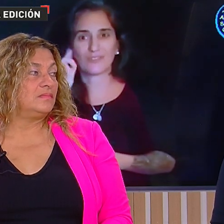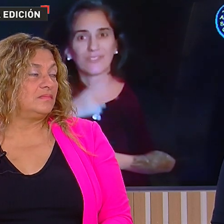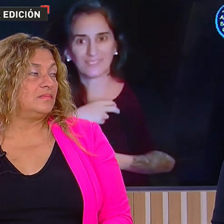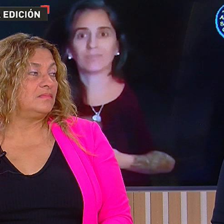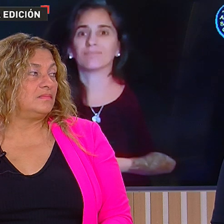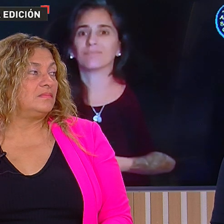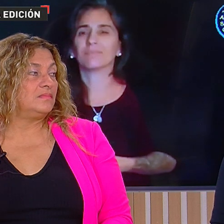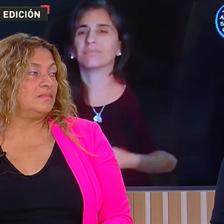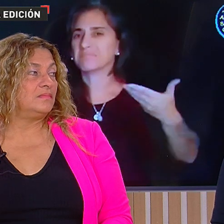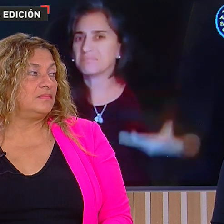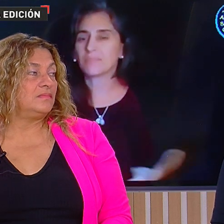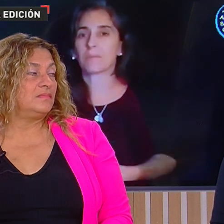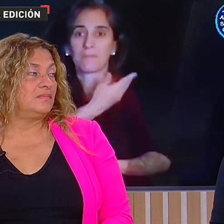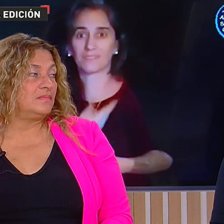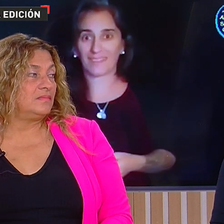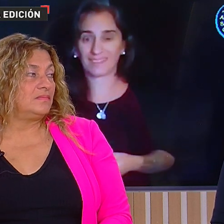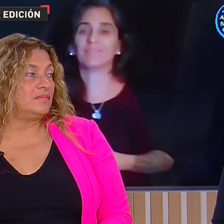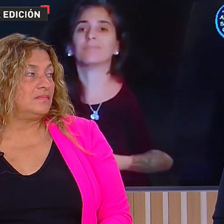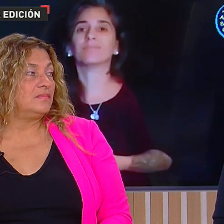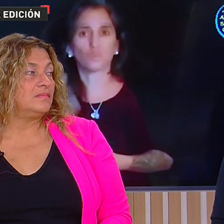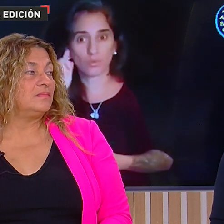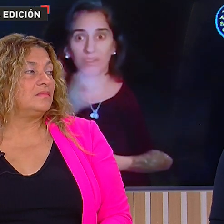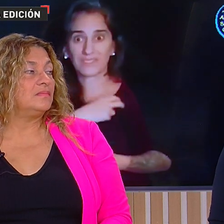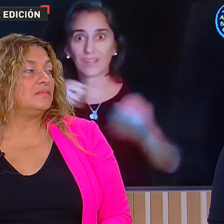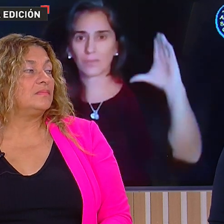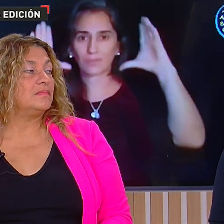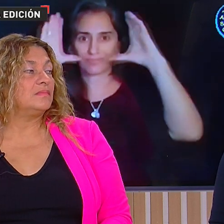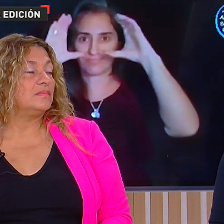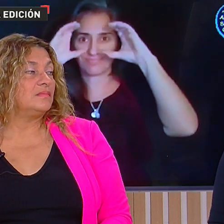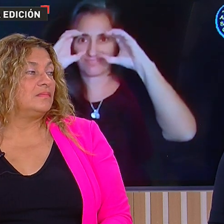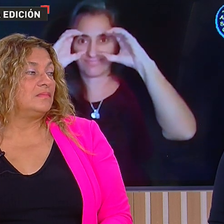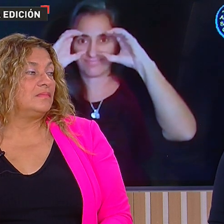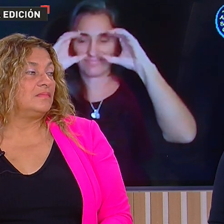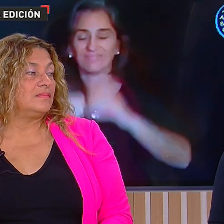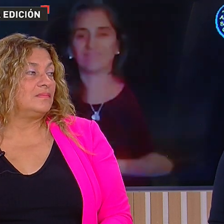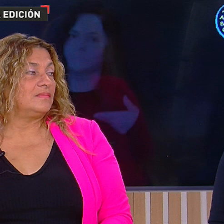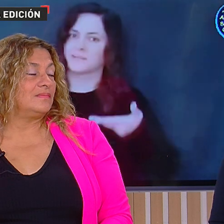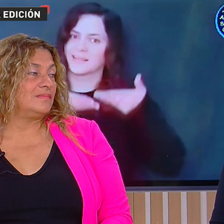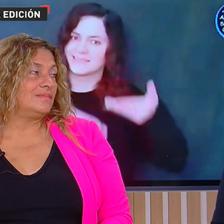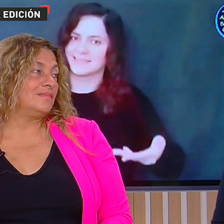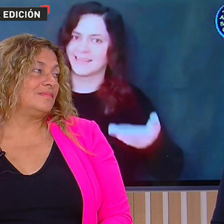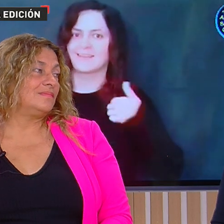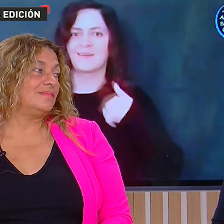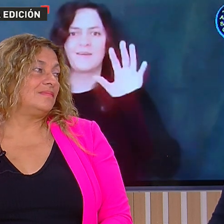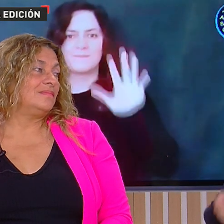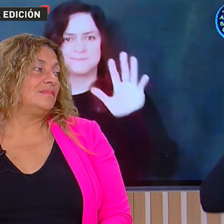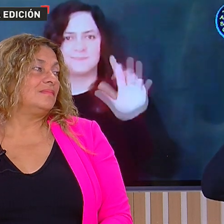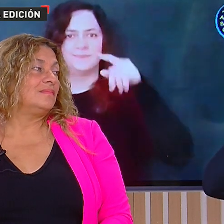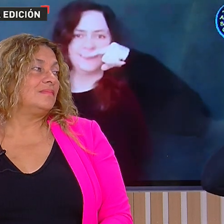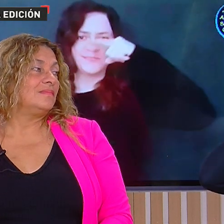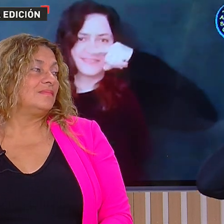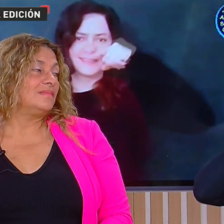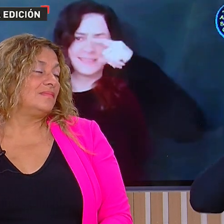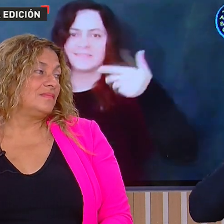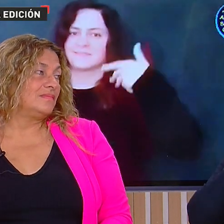una enfermedad que es progresiva, uh-huh, el síndrome de Usher se llama, uh-huh, como es progresiva, ahora